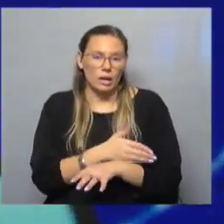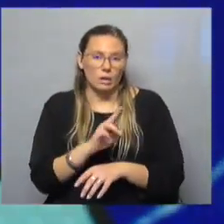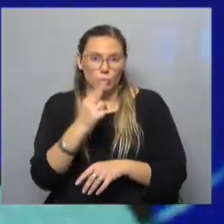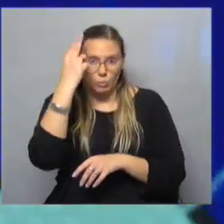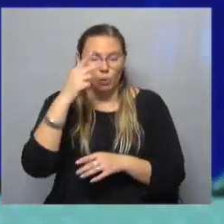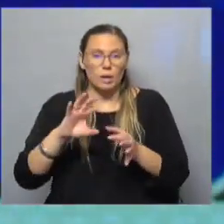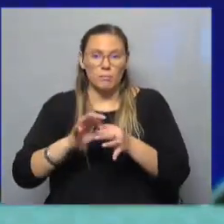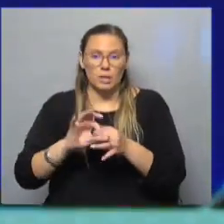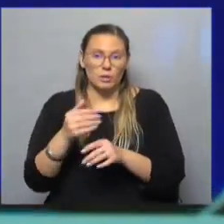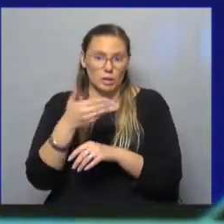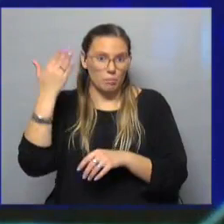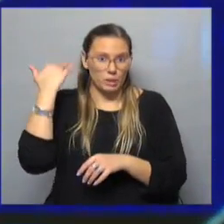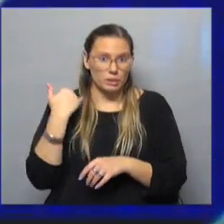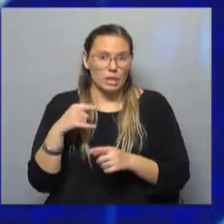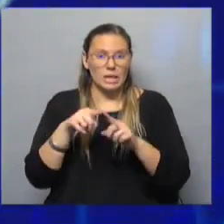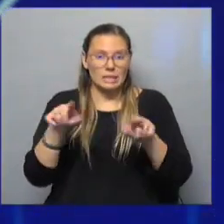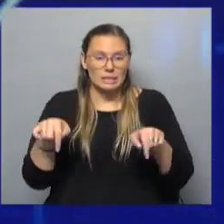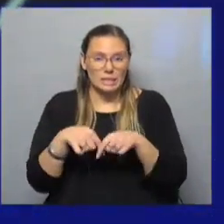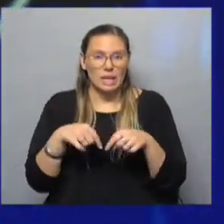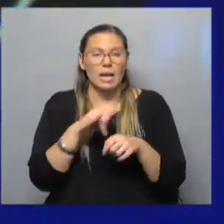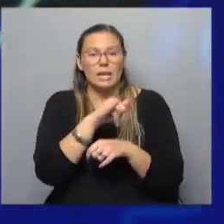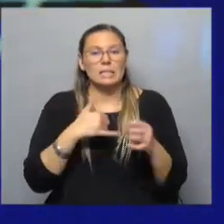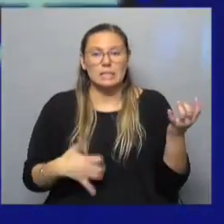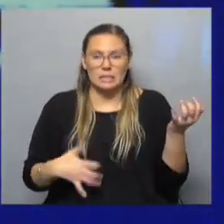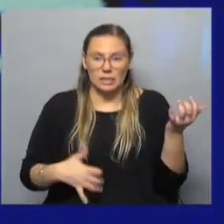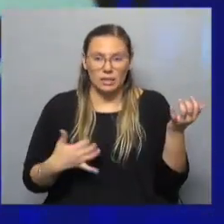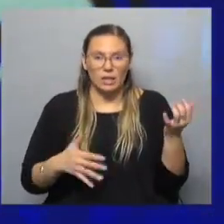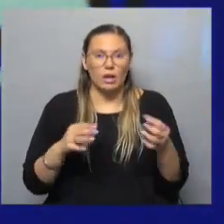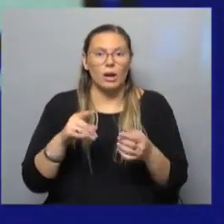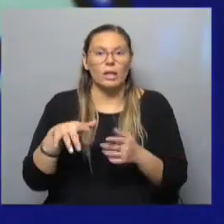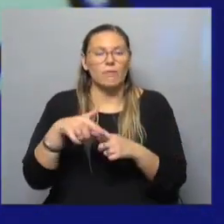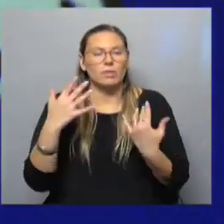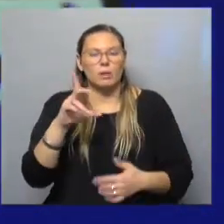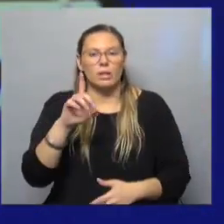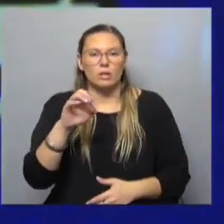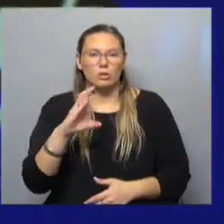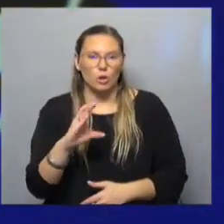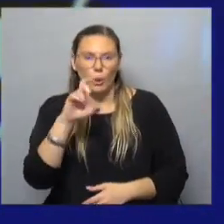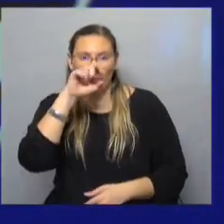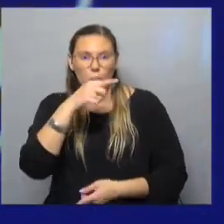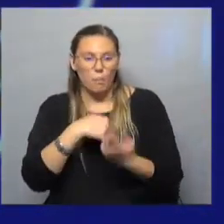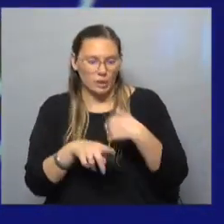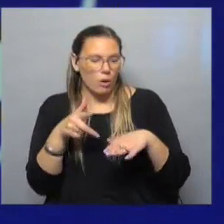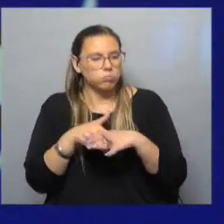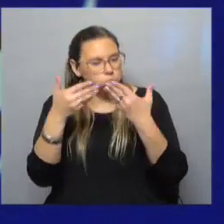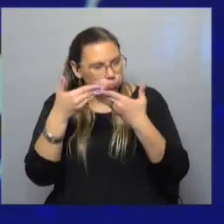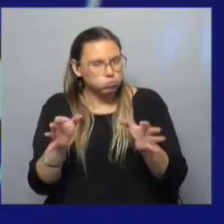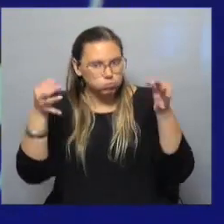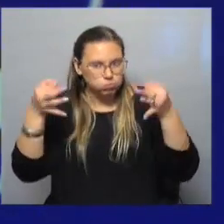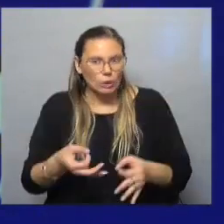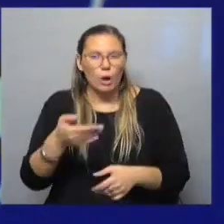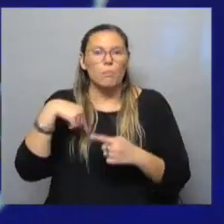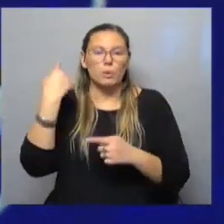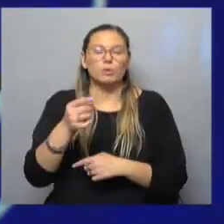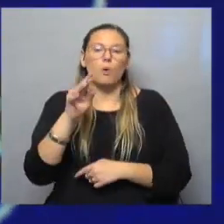el miércoles pasado en la Sala Zitarrosa, en el marco del DOC Montevideo, pero que va a tener su estreno en salas el próximo